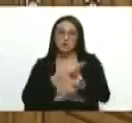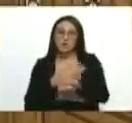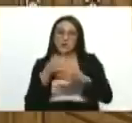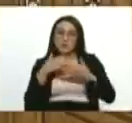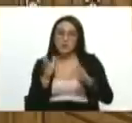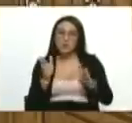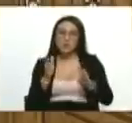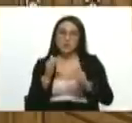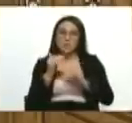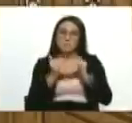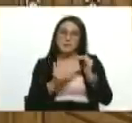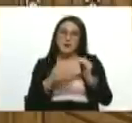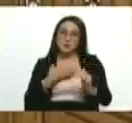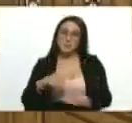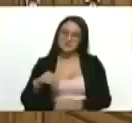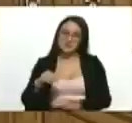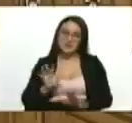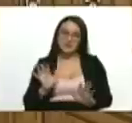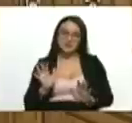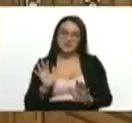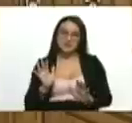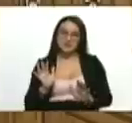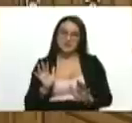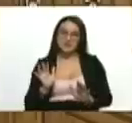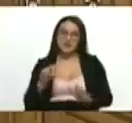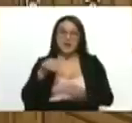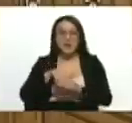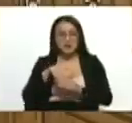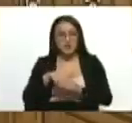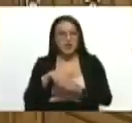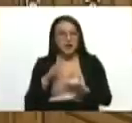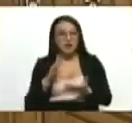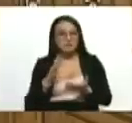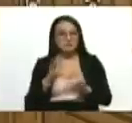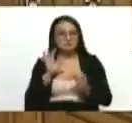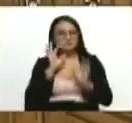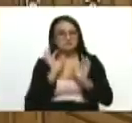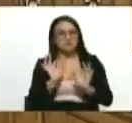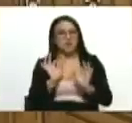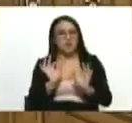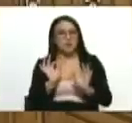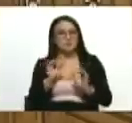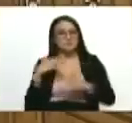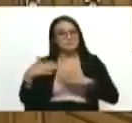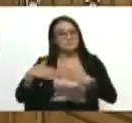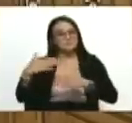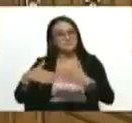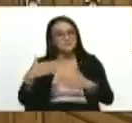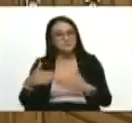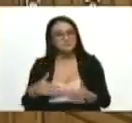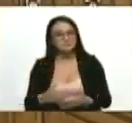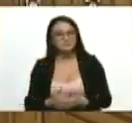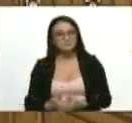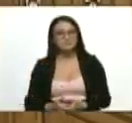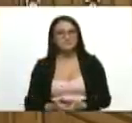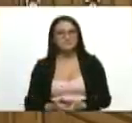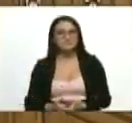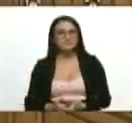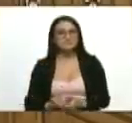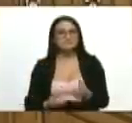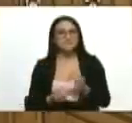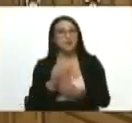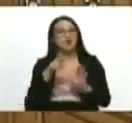el ejecutivo, en este caso el electoral, de manera impecable como ha venido siendo, creó